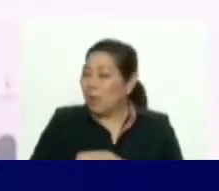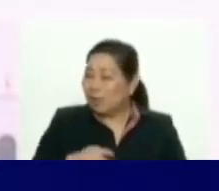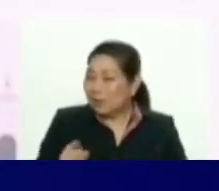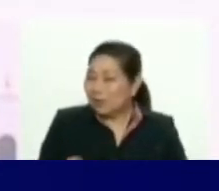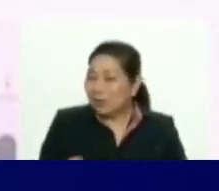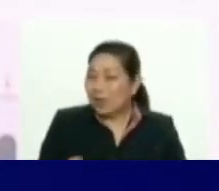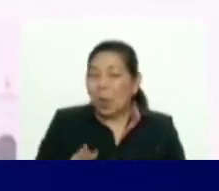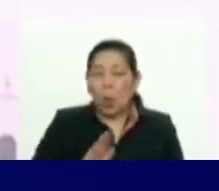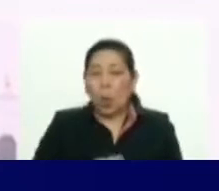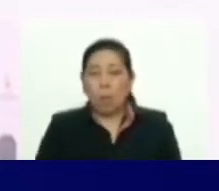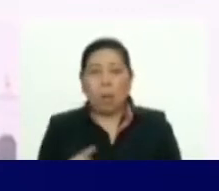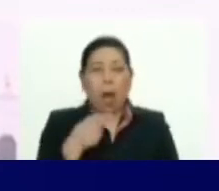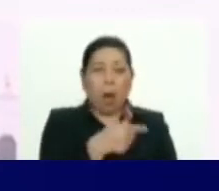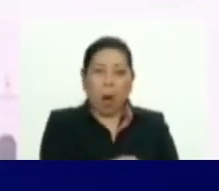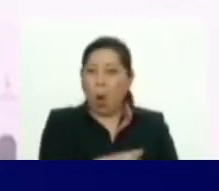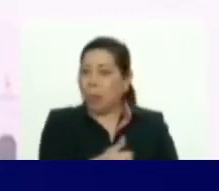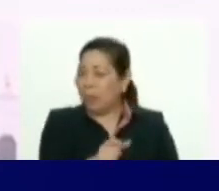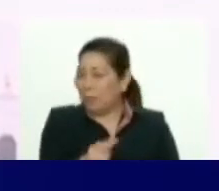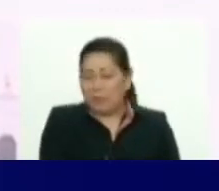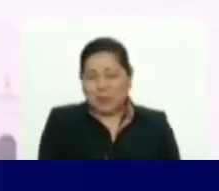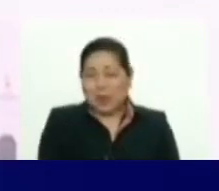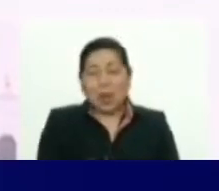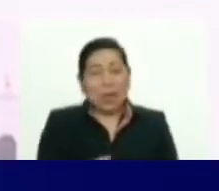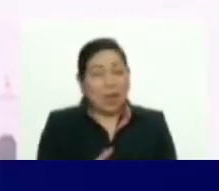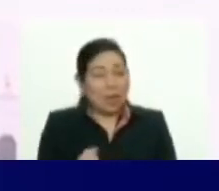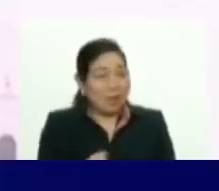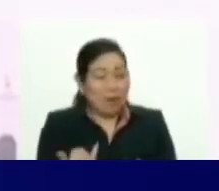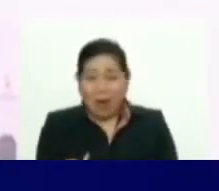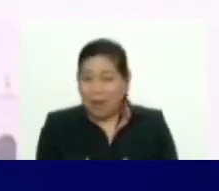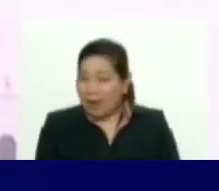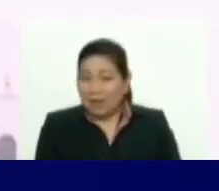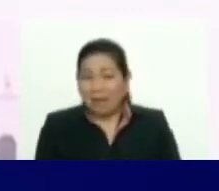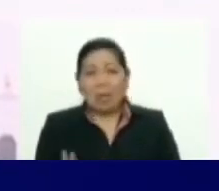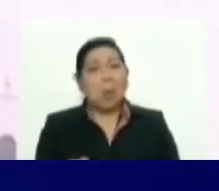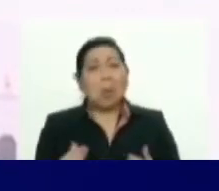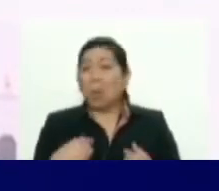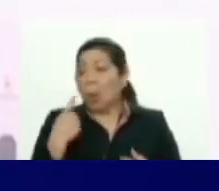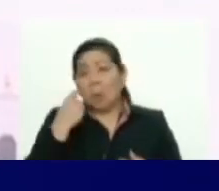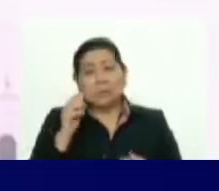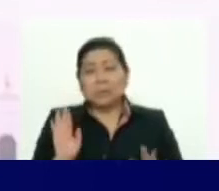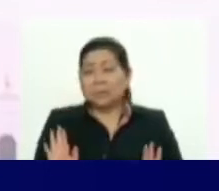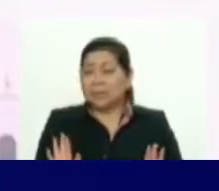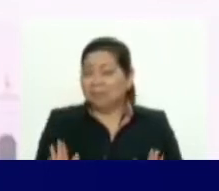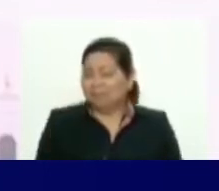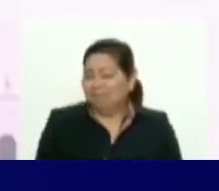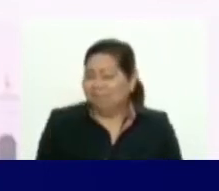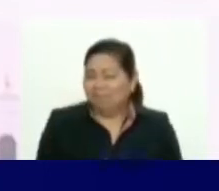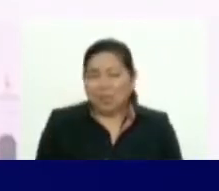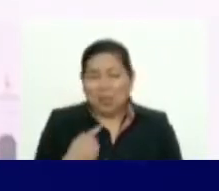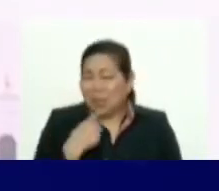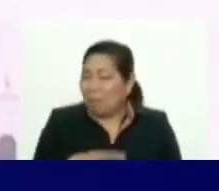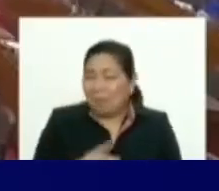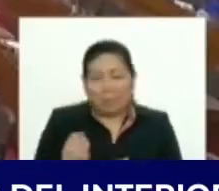ministro, echarle la culpa a otra persona a quien ha destituido y decir que no tenía conocimiento. Si no tiene conocimiento,